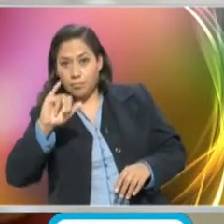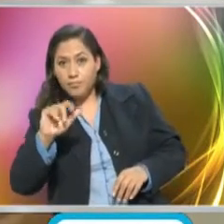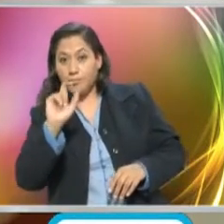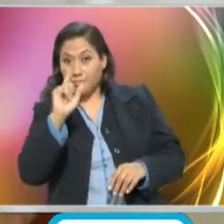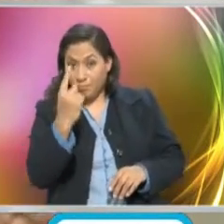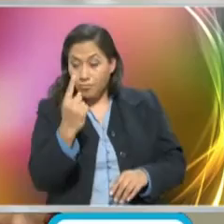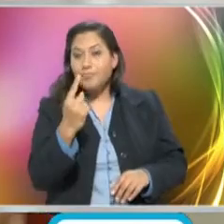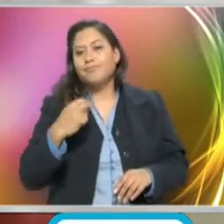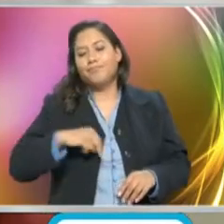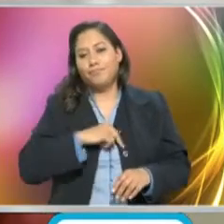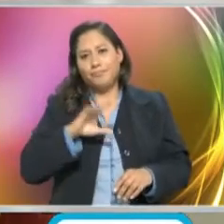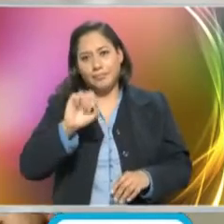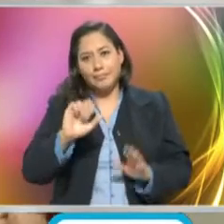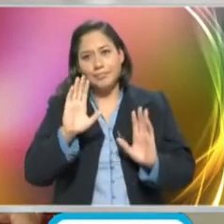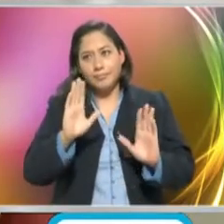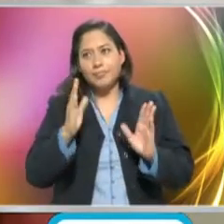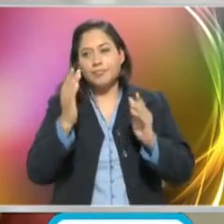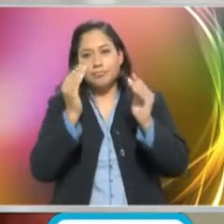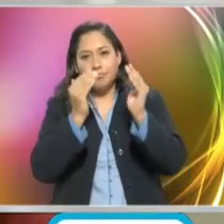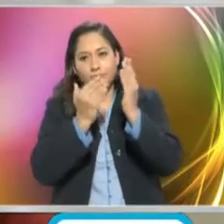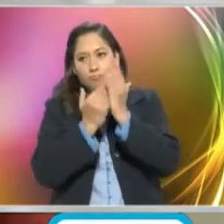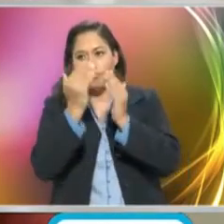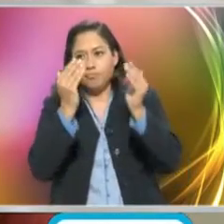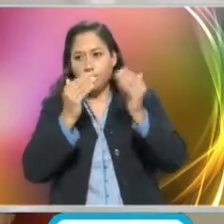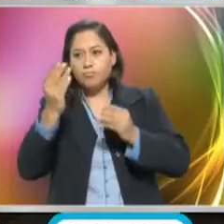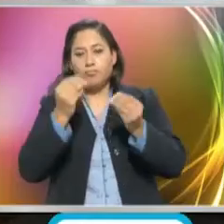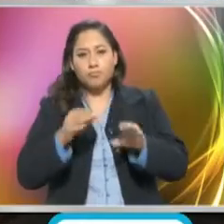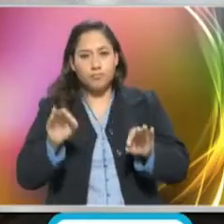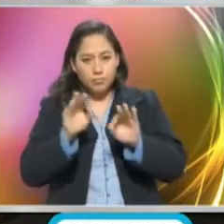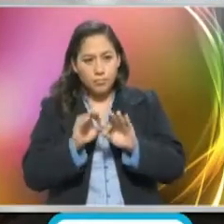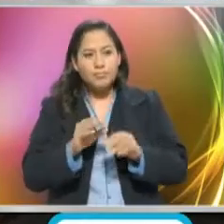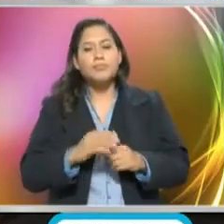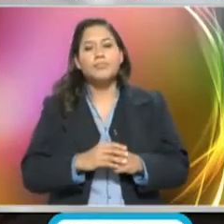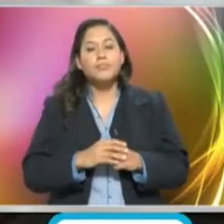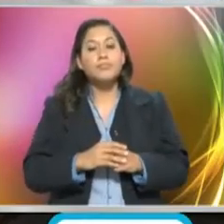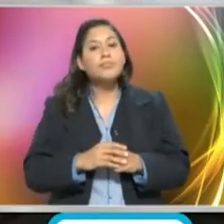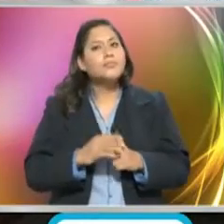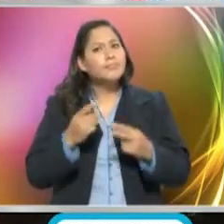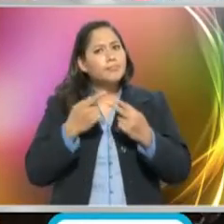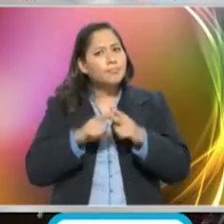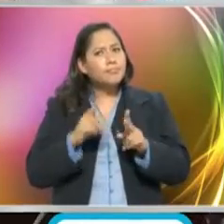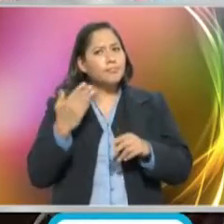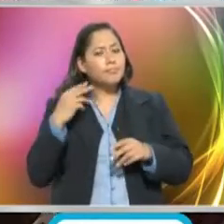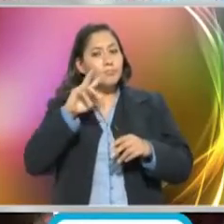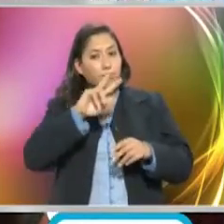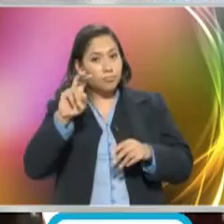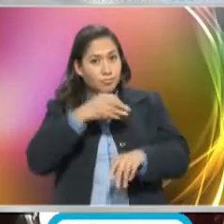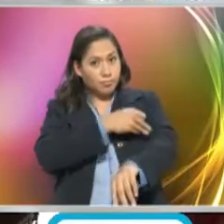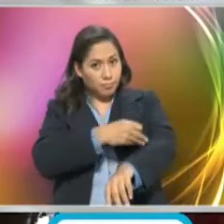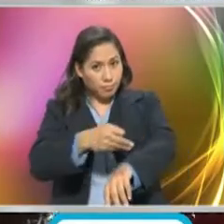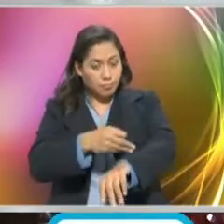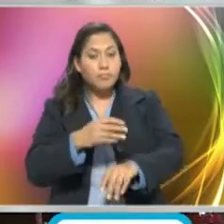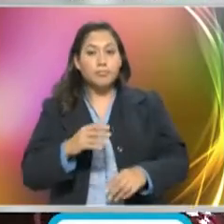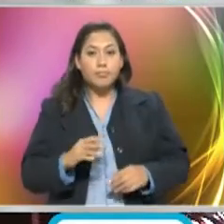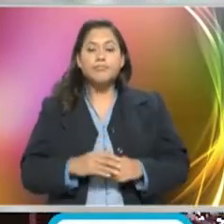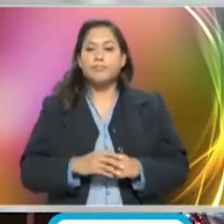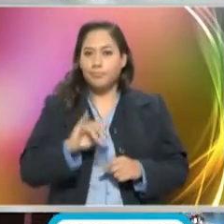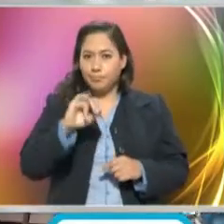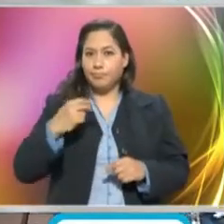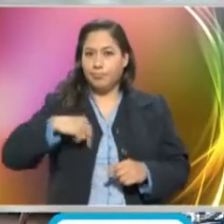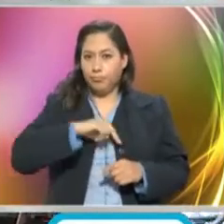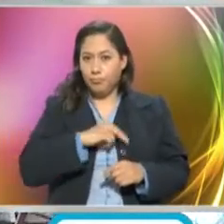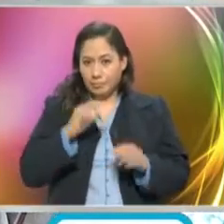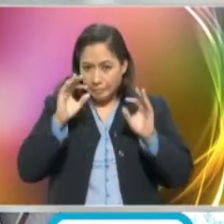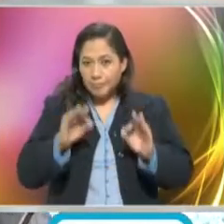hemos alcanzado algunos logros muy importantes. Comenzaron, creo que a partir de 200 familias, me imagino, ¿no? Iniciamos